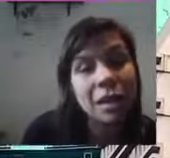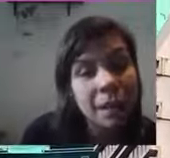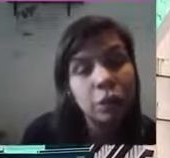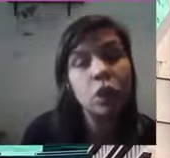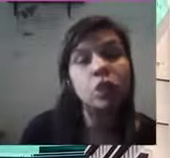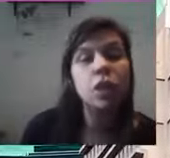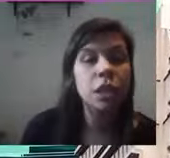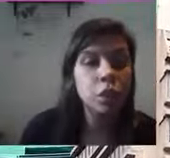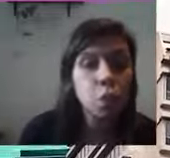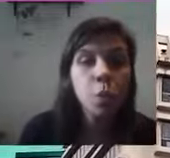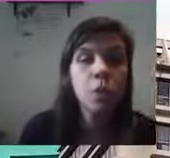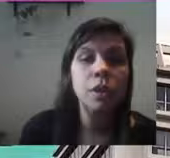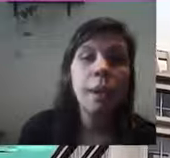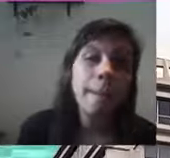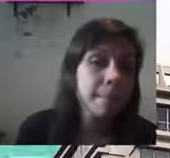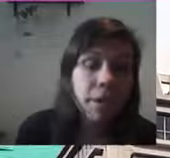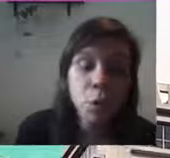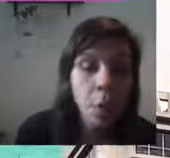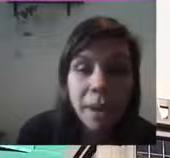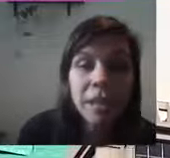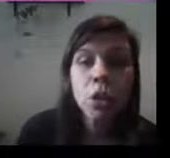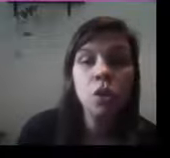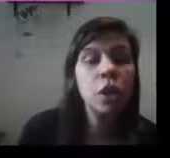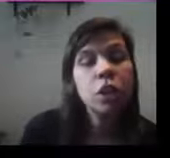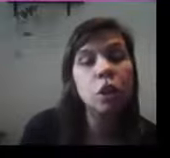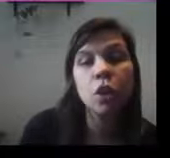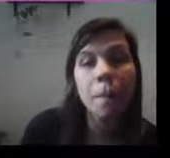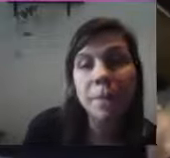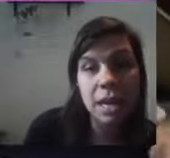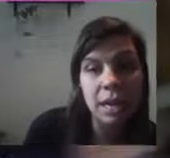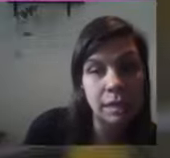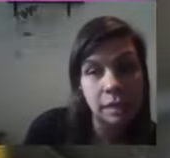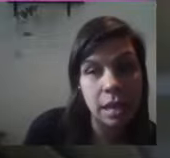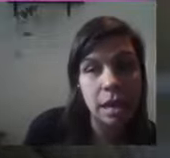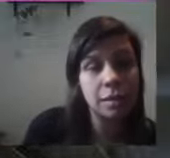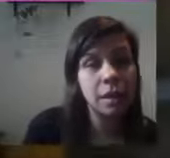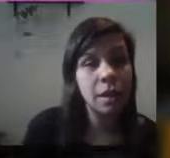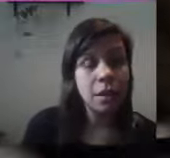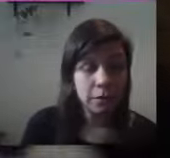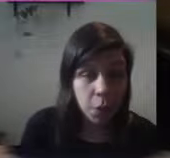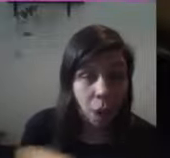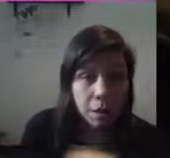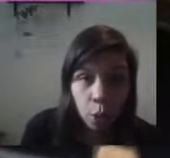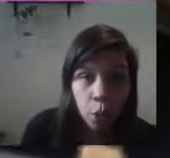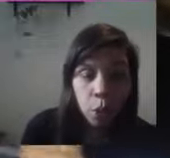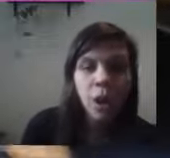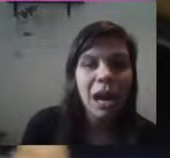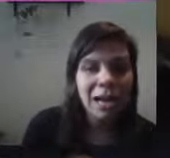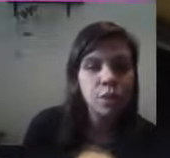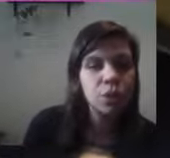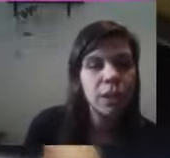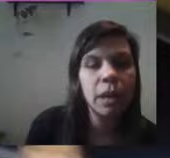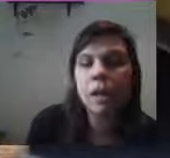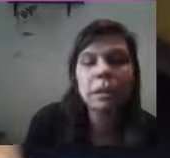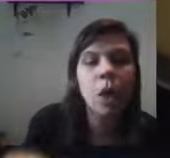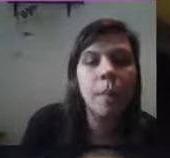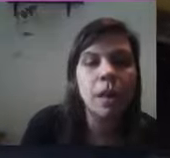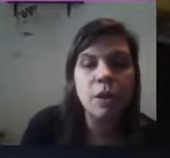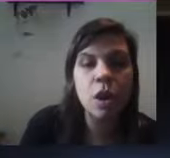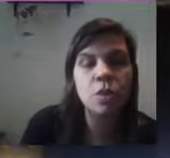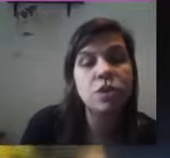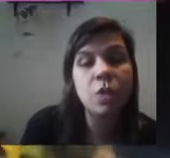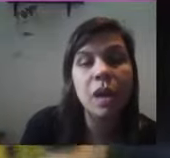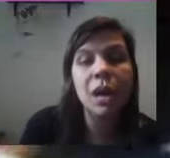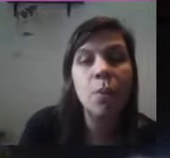circulación de alimentos, insumos médicos y otros bienes esenciales. De igual modo, hace un llamado al